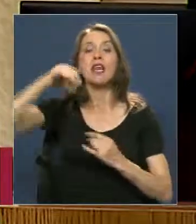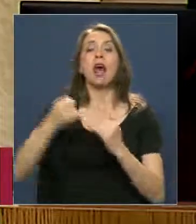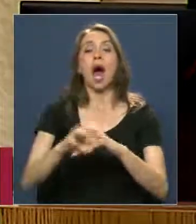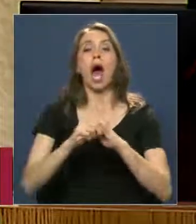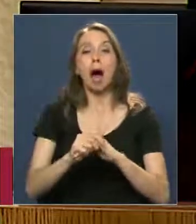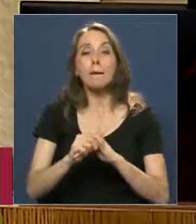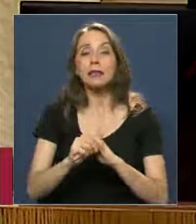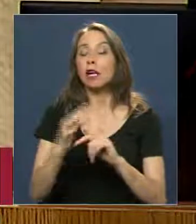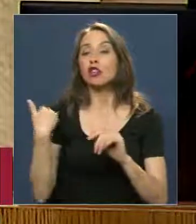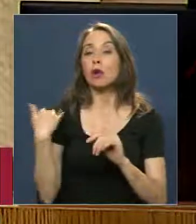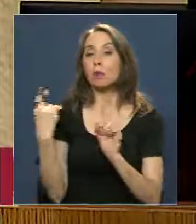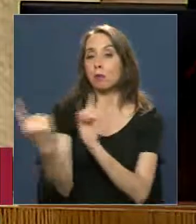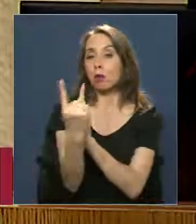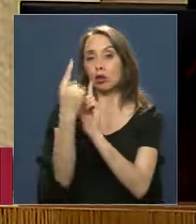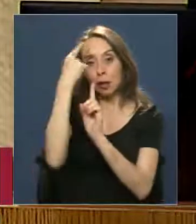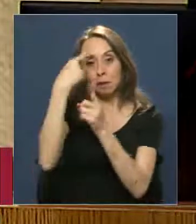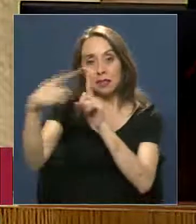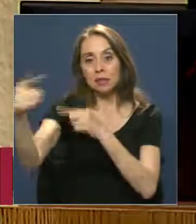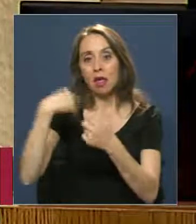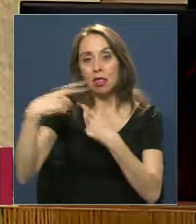instituciones que incitan al odio.